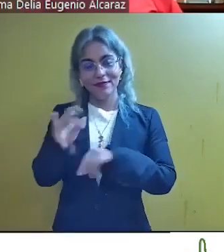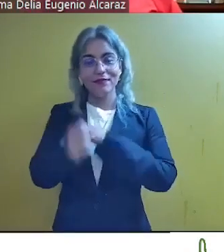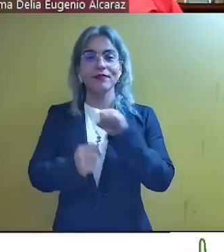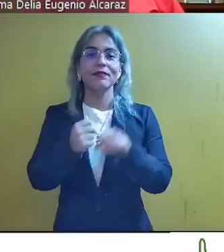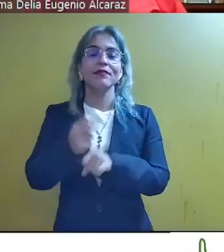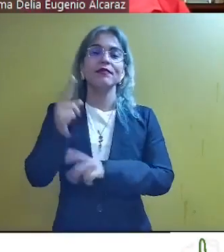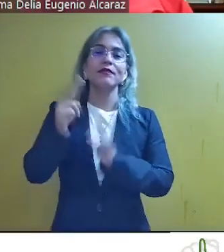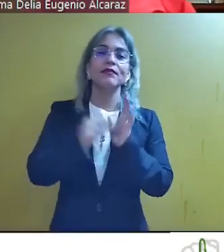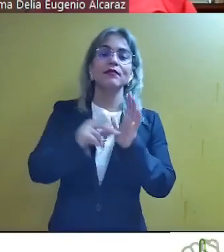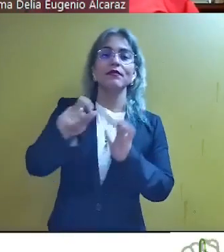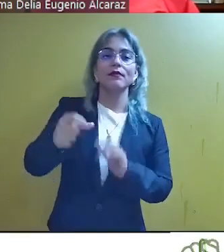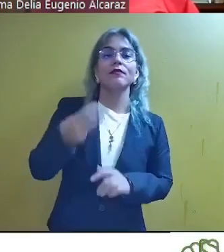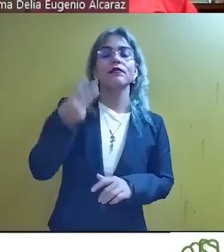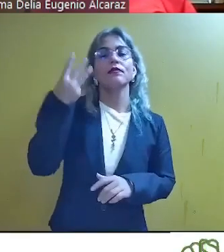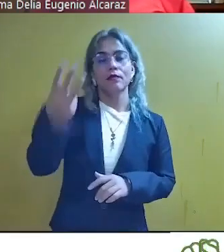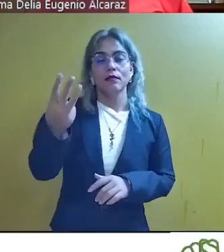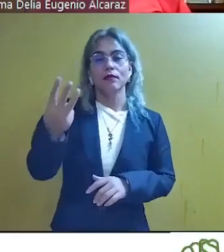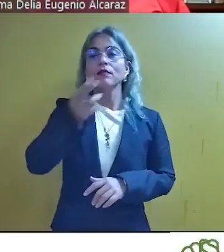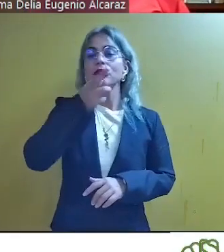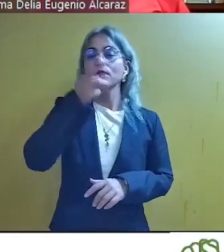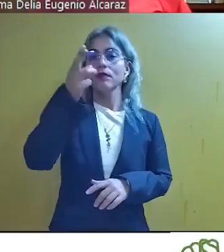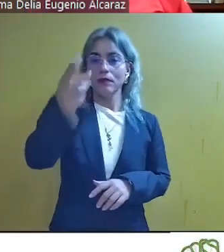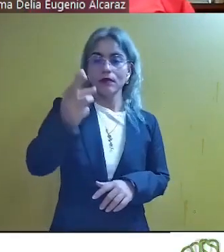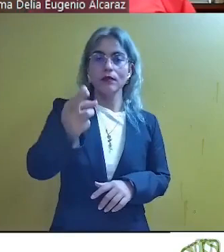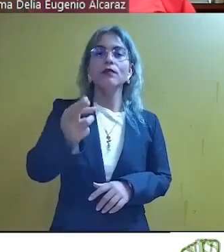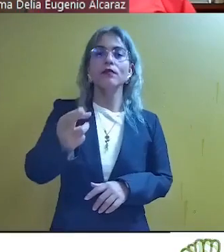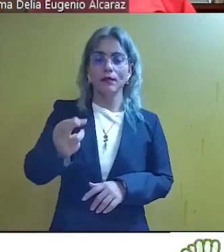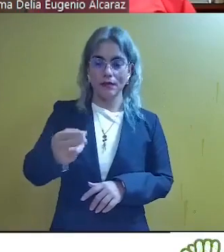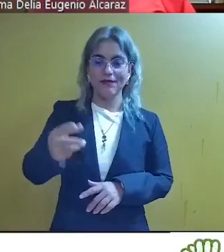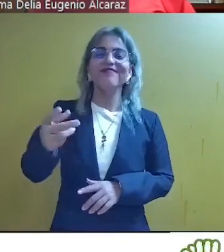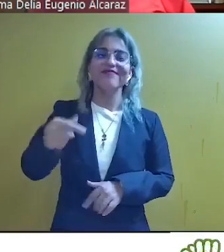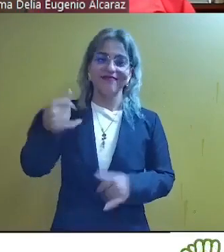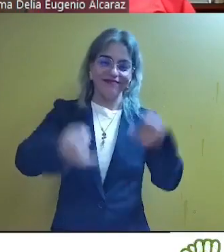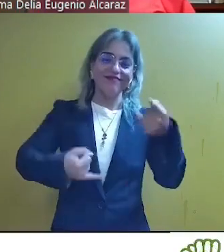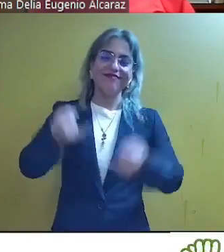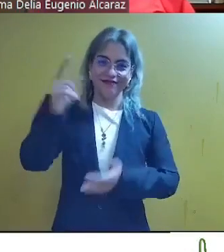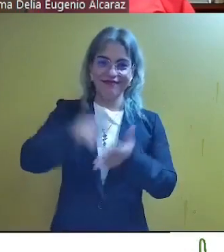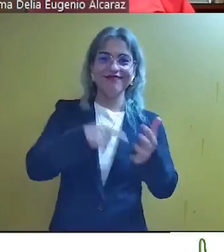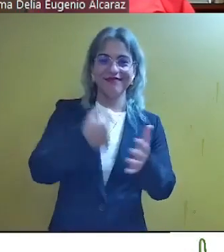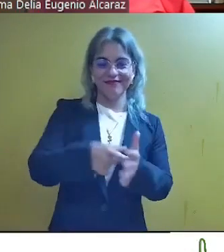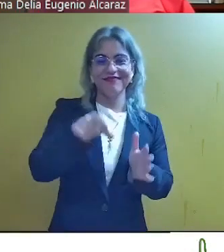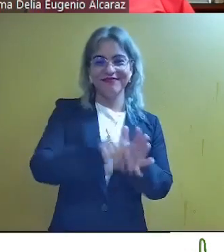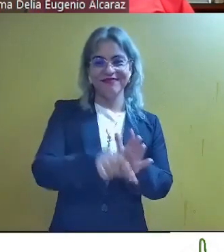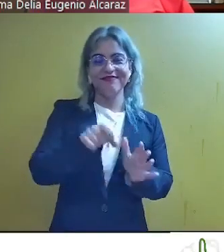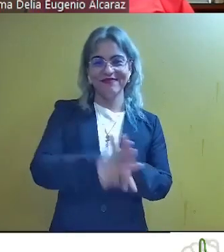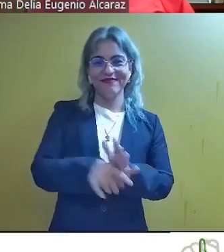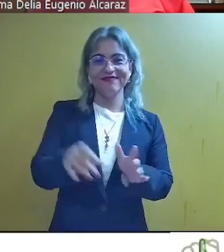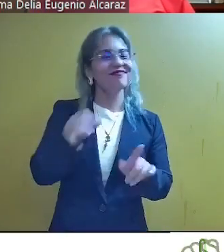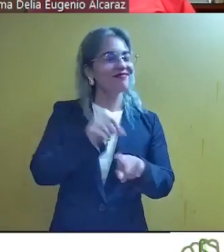CNHJ-GRO-59/2023, en cumplimiento de la resolución dictada por este Tribunal Electoral en los expedientes